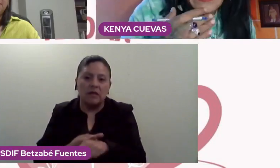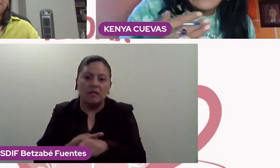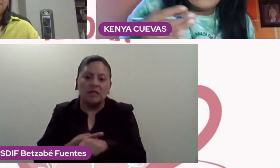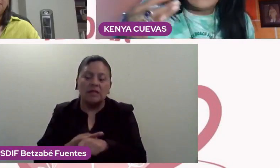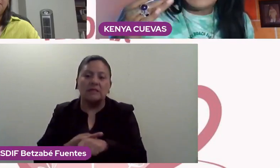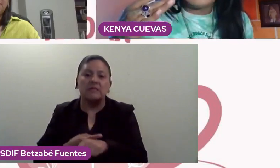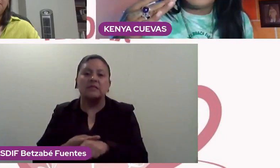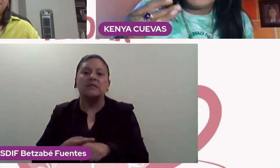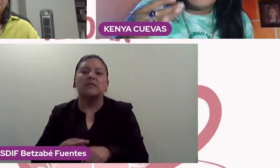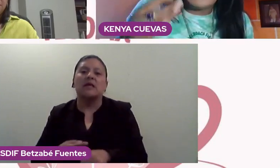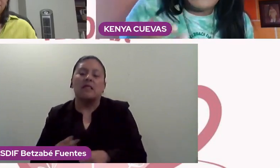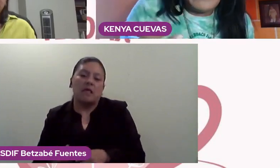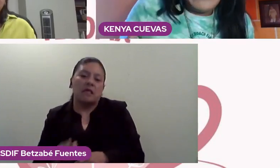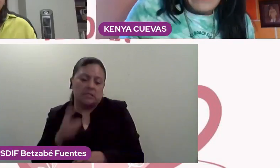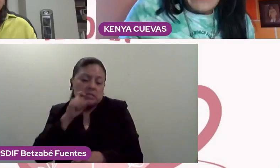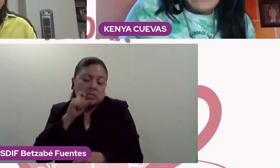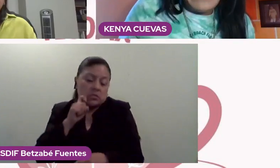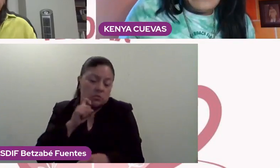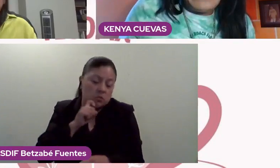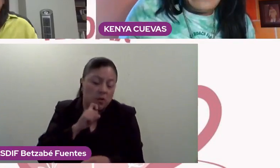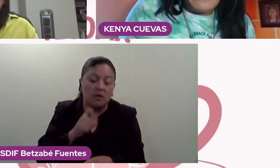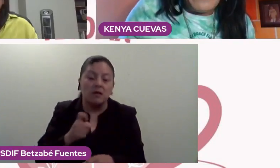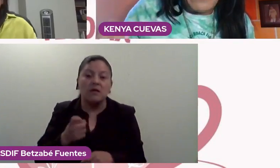de sustancias, ¿no? Inclusive